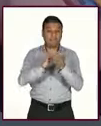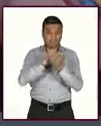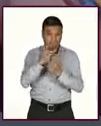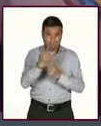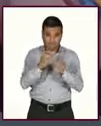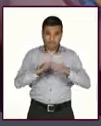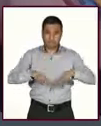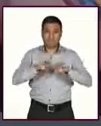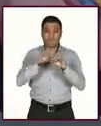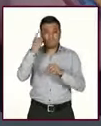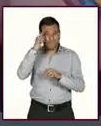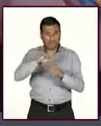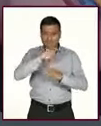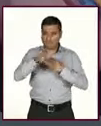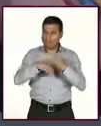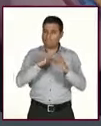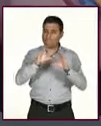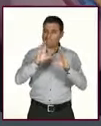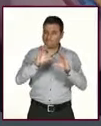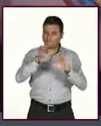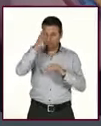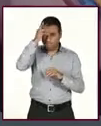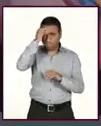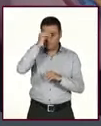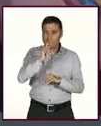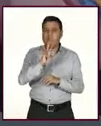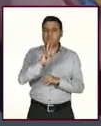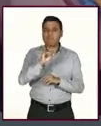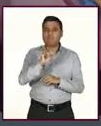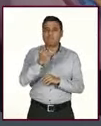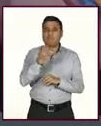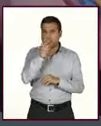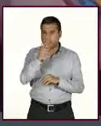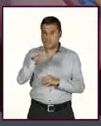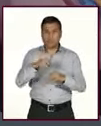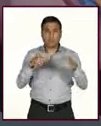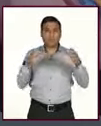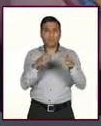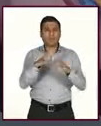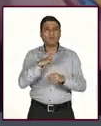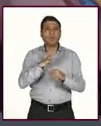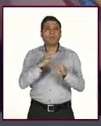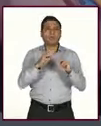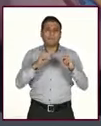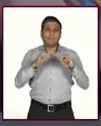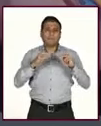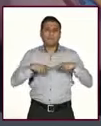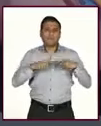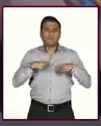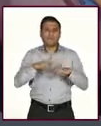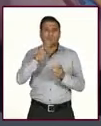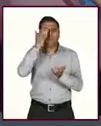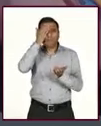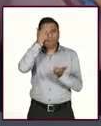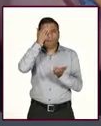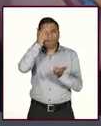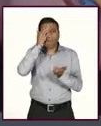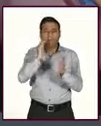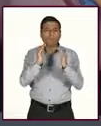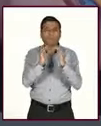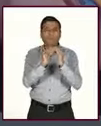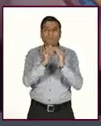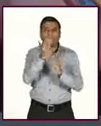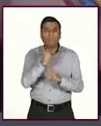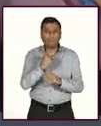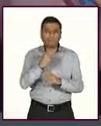para la educación de todos nosotros. Vianey Martínez, en mi comunidad hay un grupo de personas sin hogar y consumen sustancias psicoactivas.